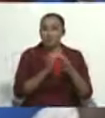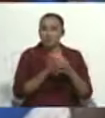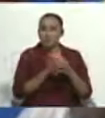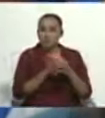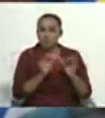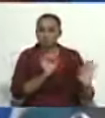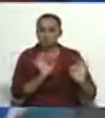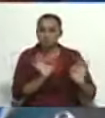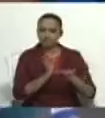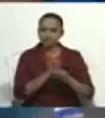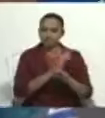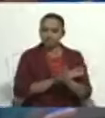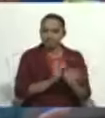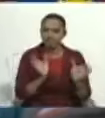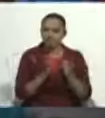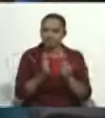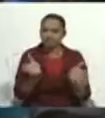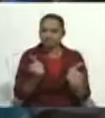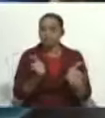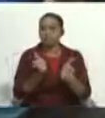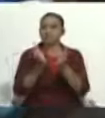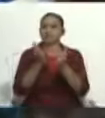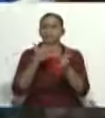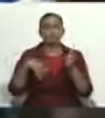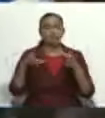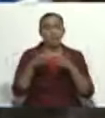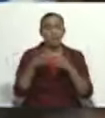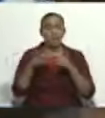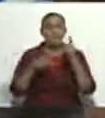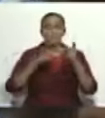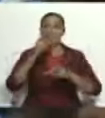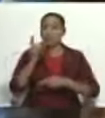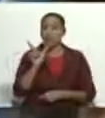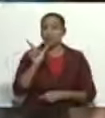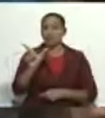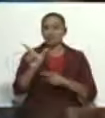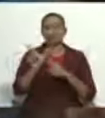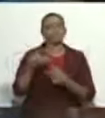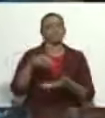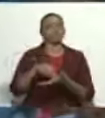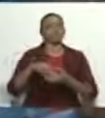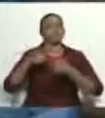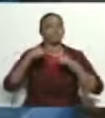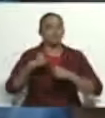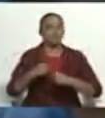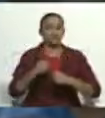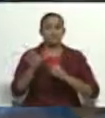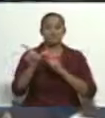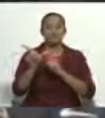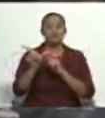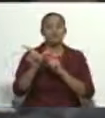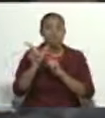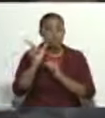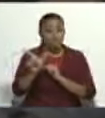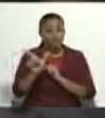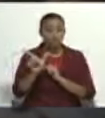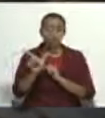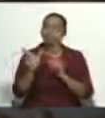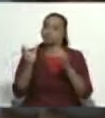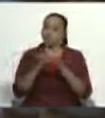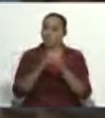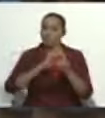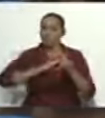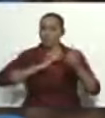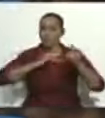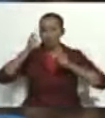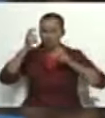Partido Socialista Unido de Venezuela, vanguardia de la Revolución Bolivariana, el partido del comandante Chávez, organizado en